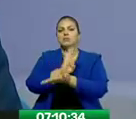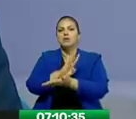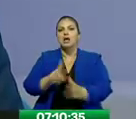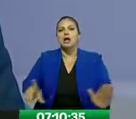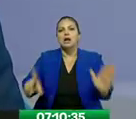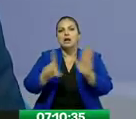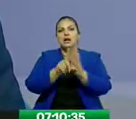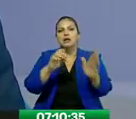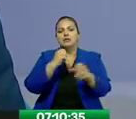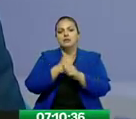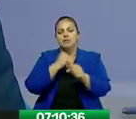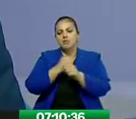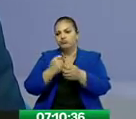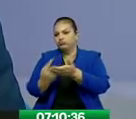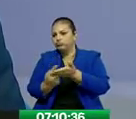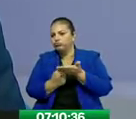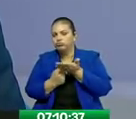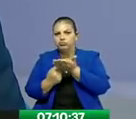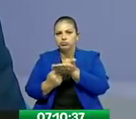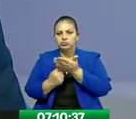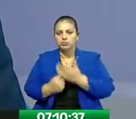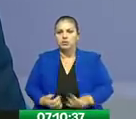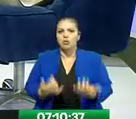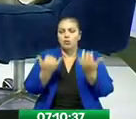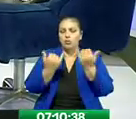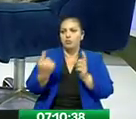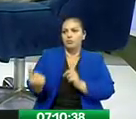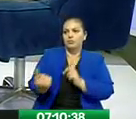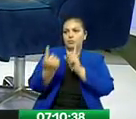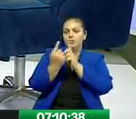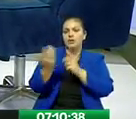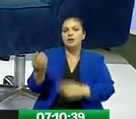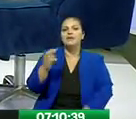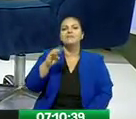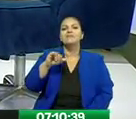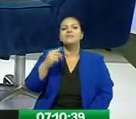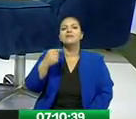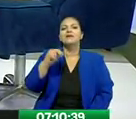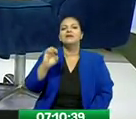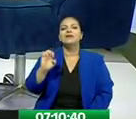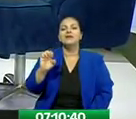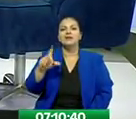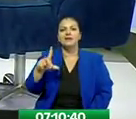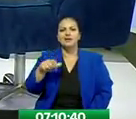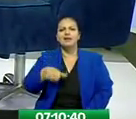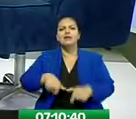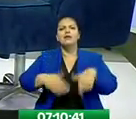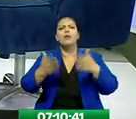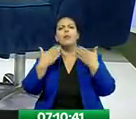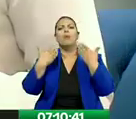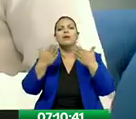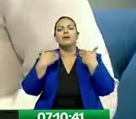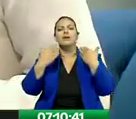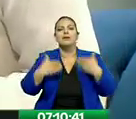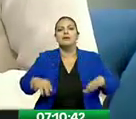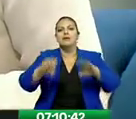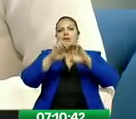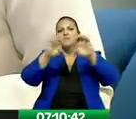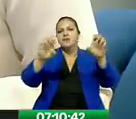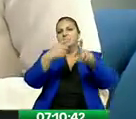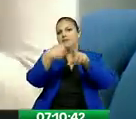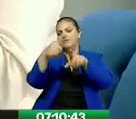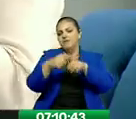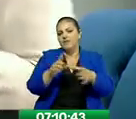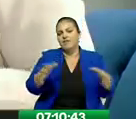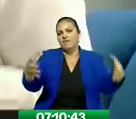González, presidente alterno de la Cámara de Comercio de Guayaquil. Miguel Ángel, gracias por estar con nosotros. Buenos días y bienvenido. En términos